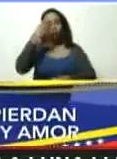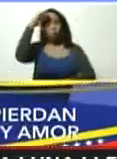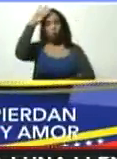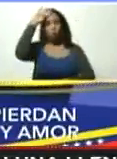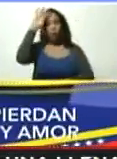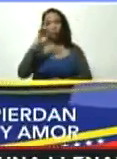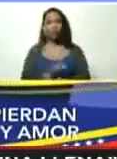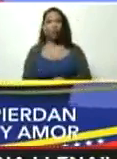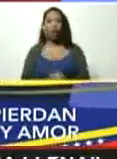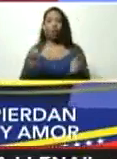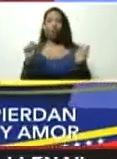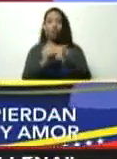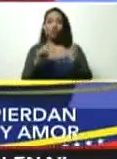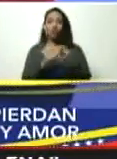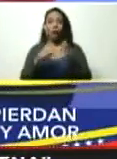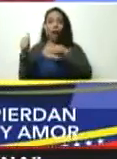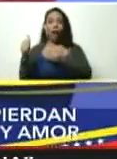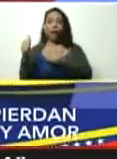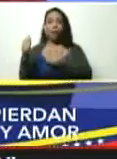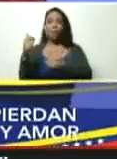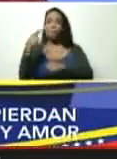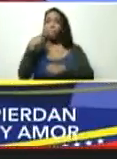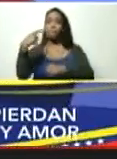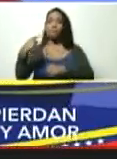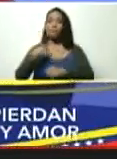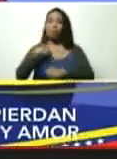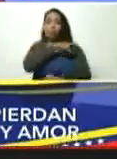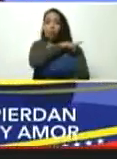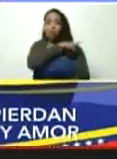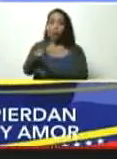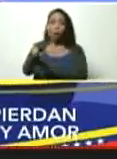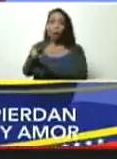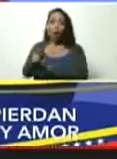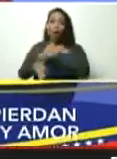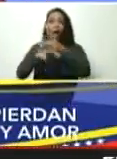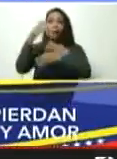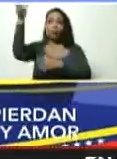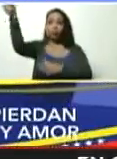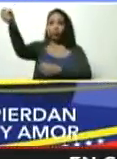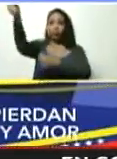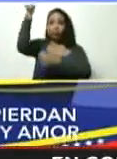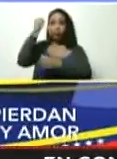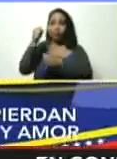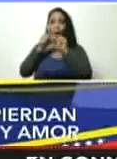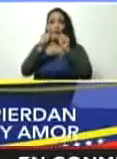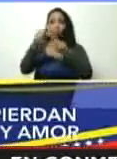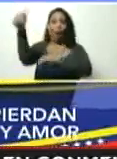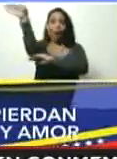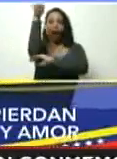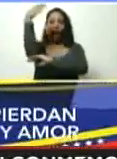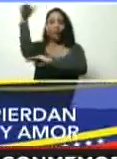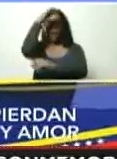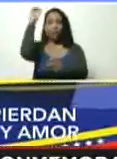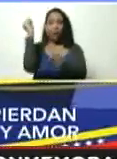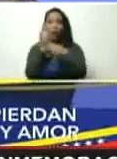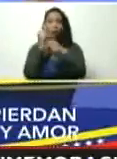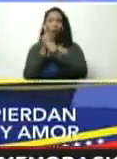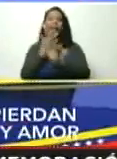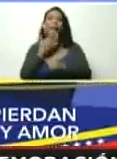él me dio la orden de tomar su bandera y continuar su obra en el caso de que